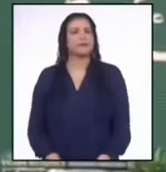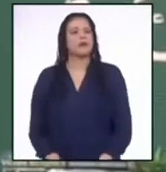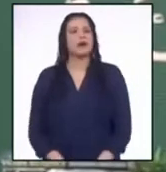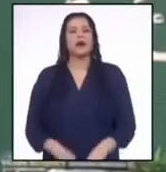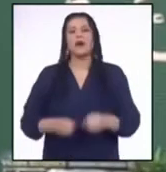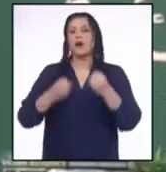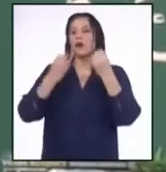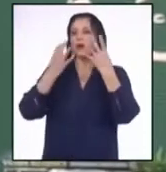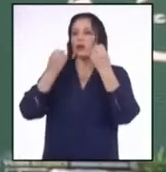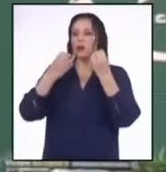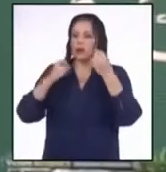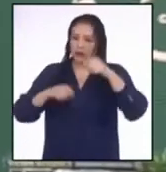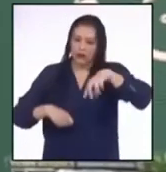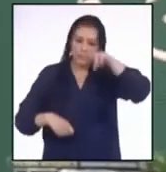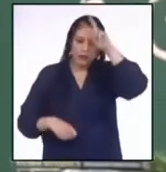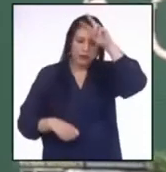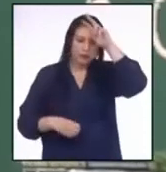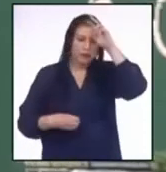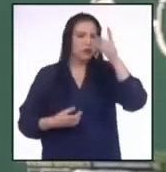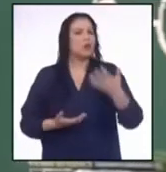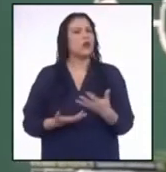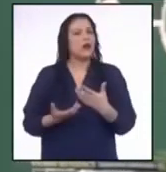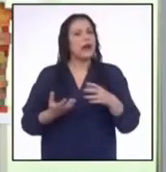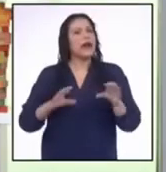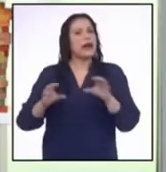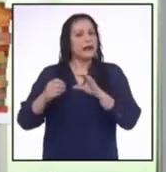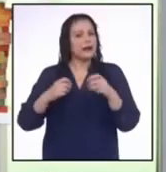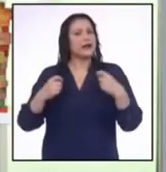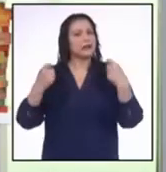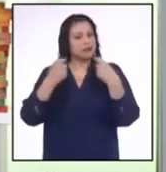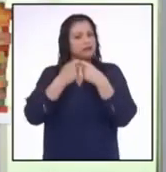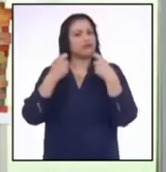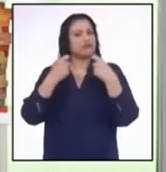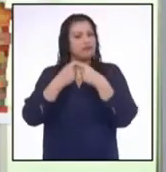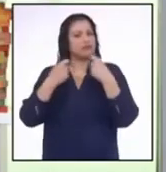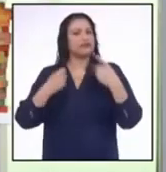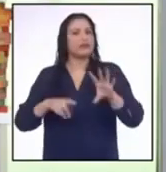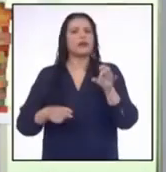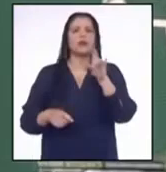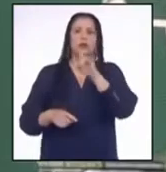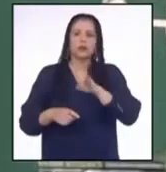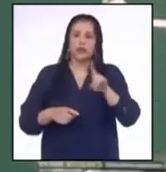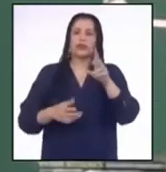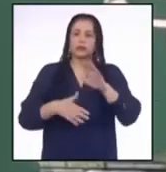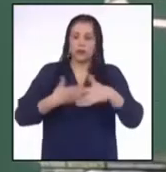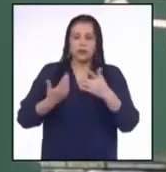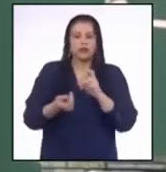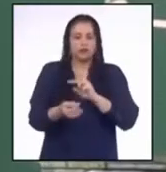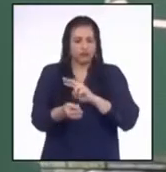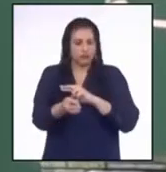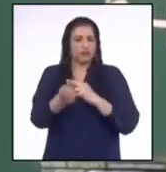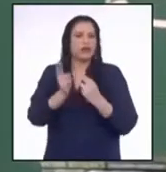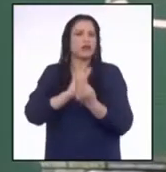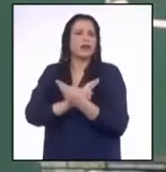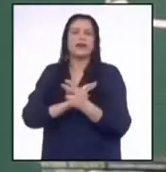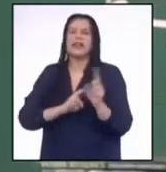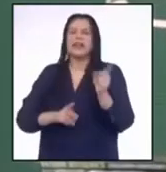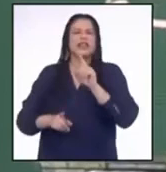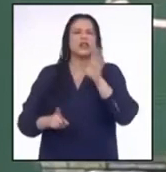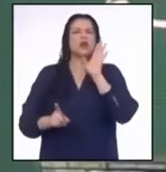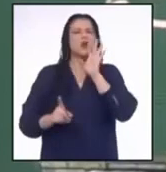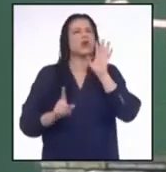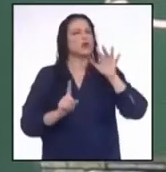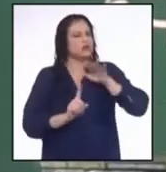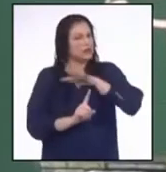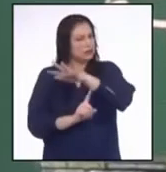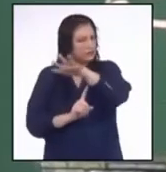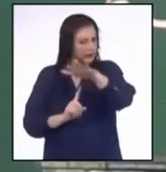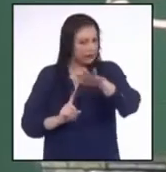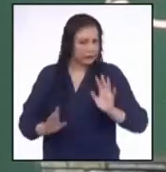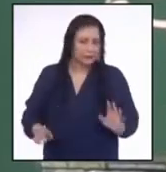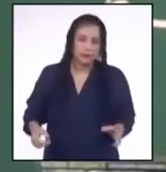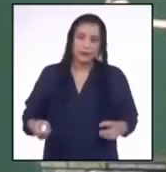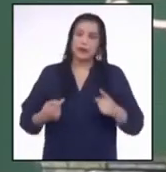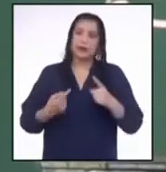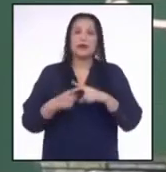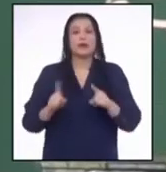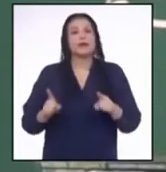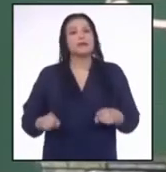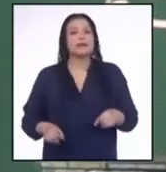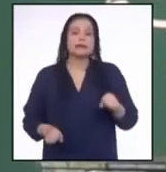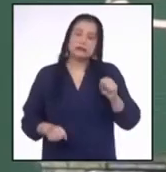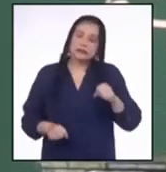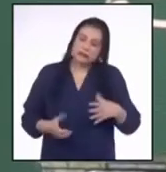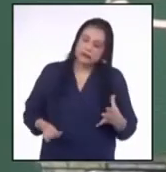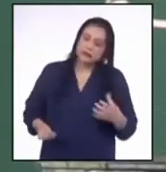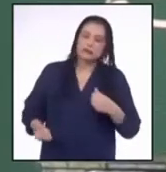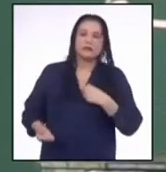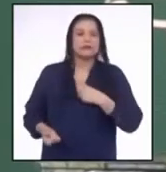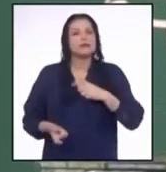Qué bueno que nuestro país genere energía eléctrica considerando algunas fuentes de energía renovables y no produzca tanta contaminación. Pero bueno, sí